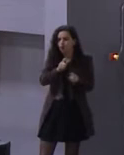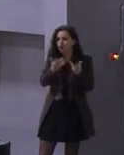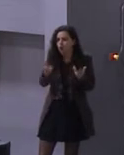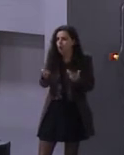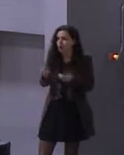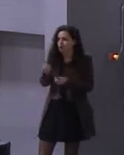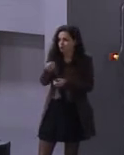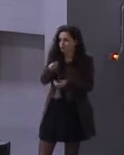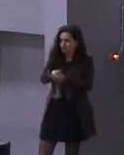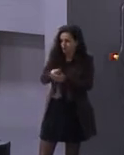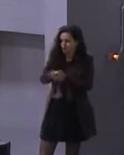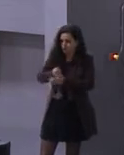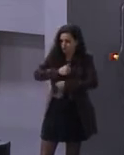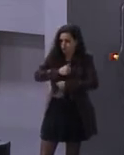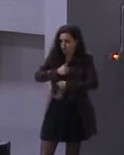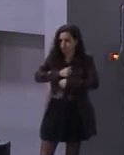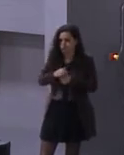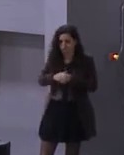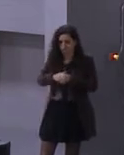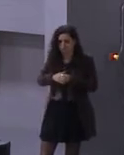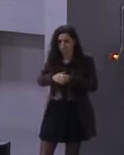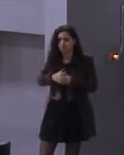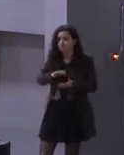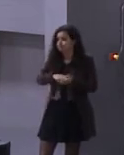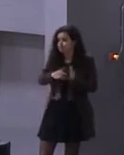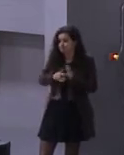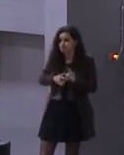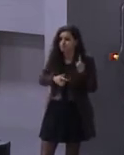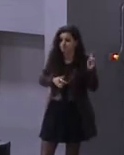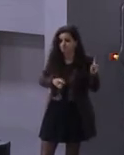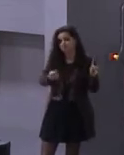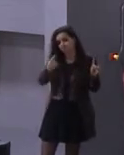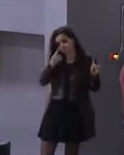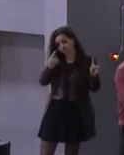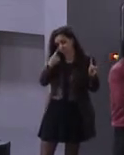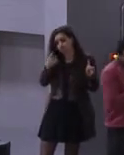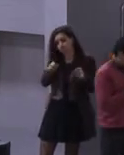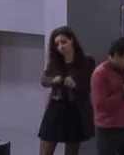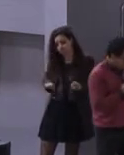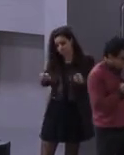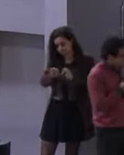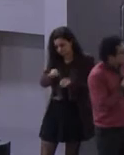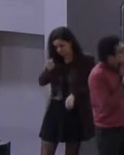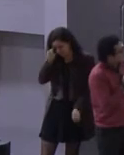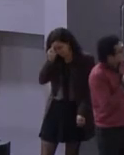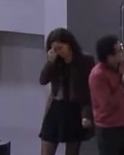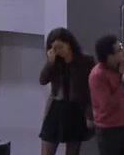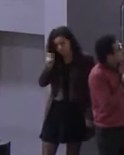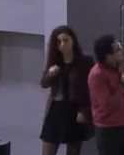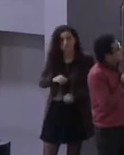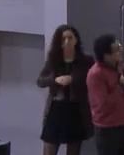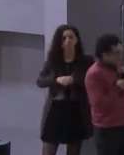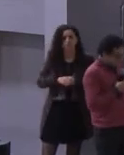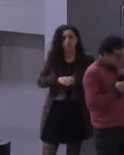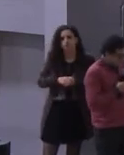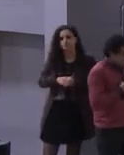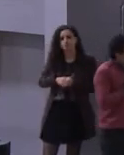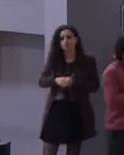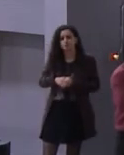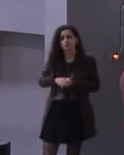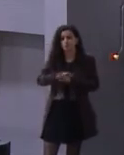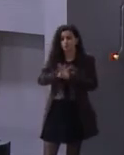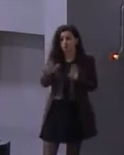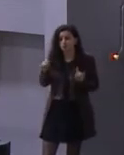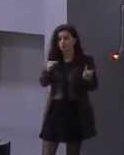propios. ¿Mm? Es decir, eso es una cosa que debemos tener muy, muy presente. Bueno, hasta